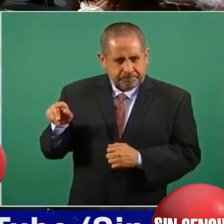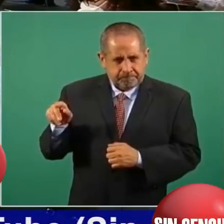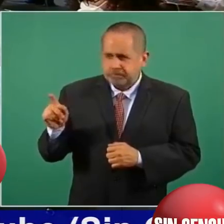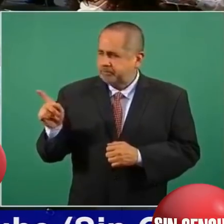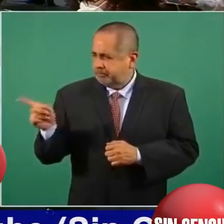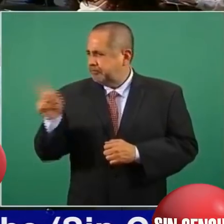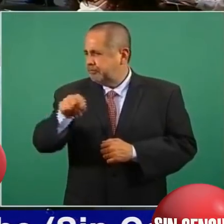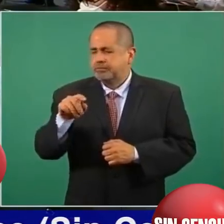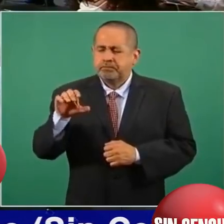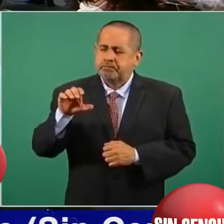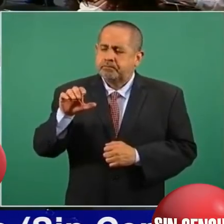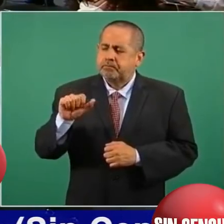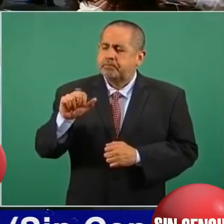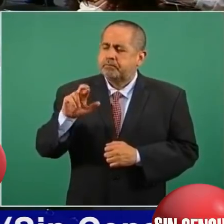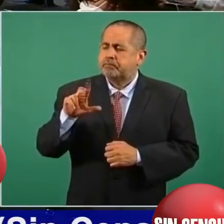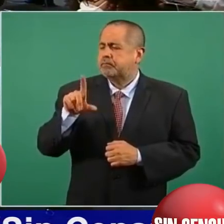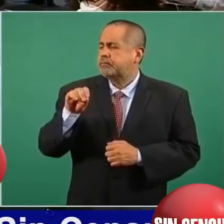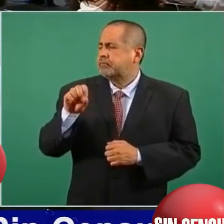Carlos